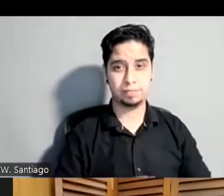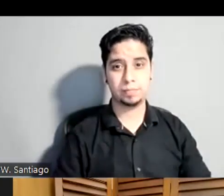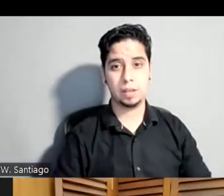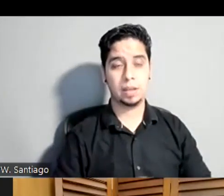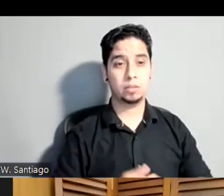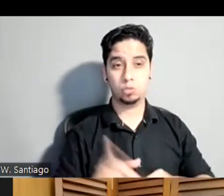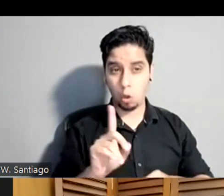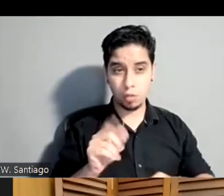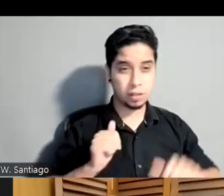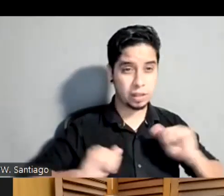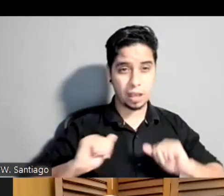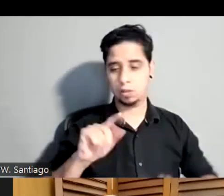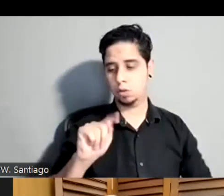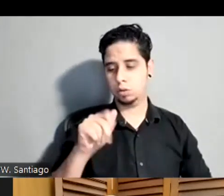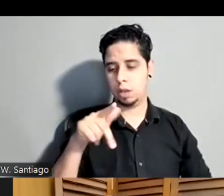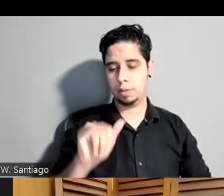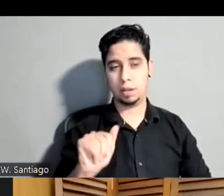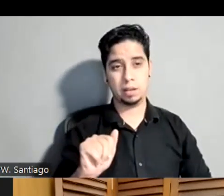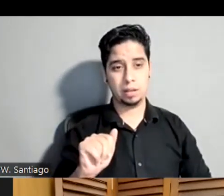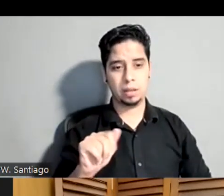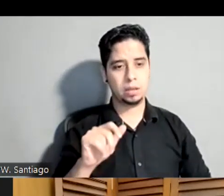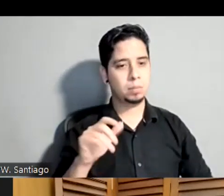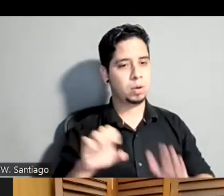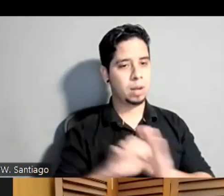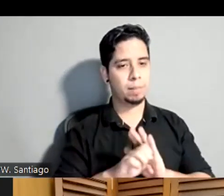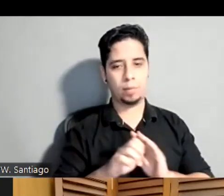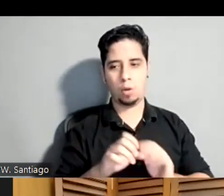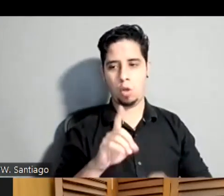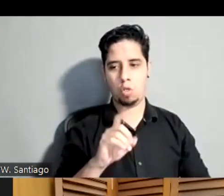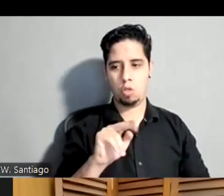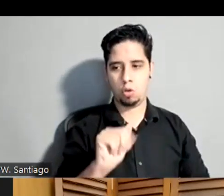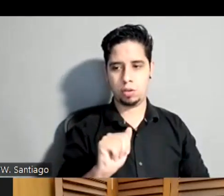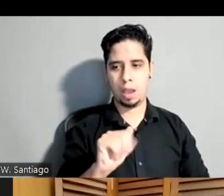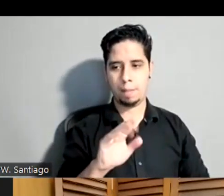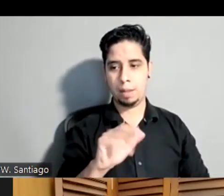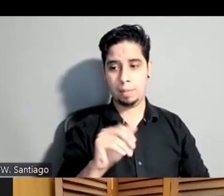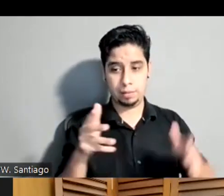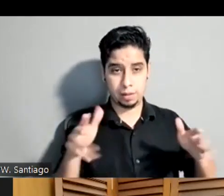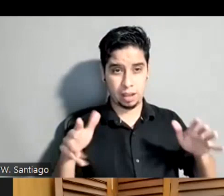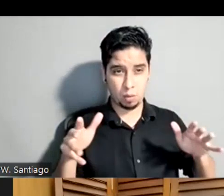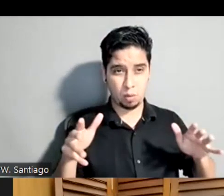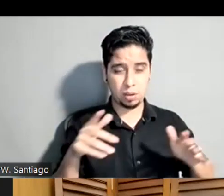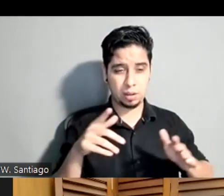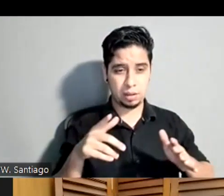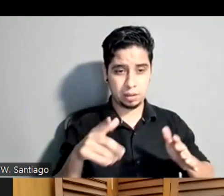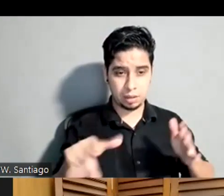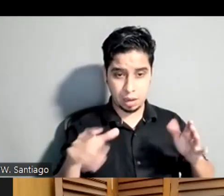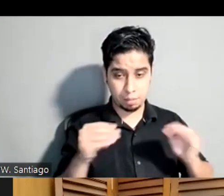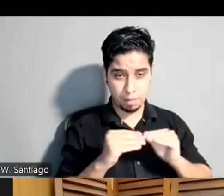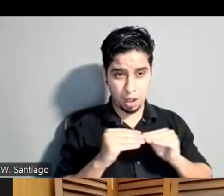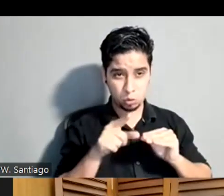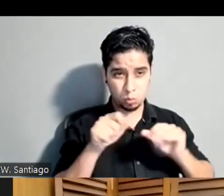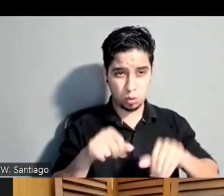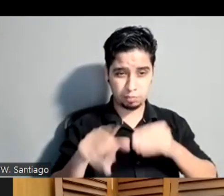Tapia. Y entonces, luego de Doña Bárbara, ¿qué hay para no saber? Si se puede decir. ¿Qué hay en el